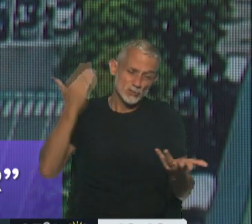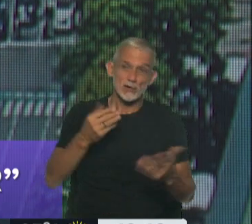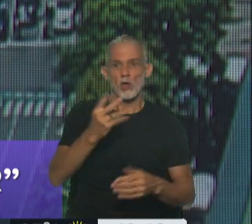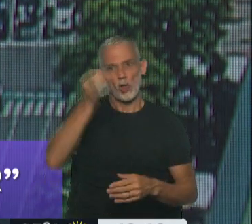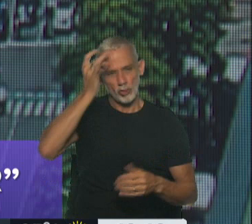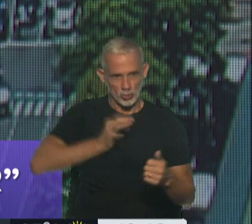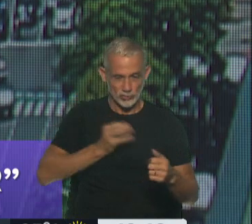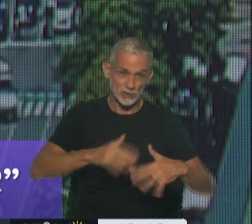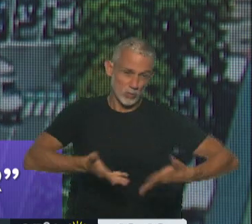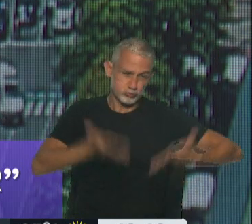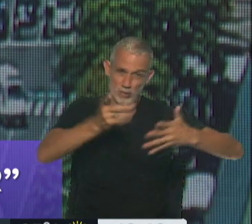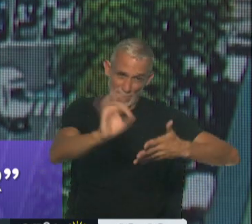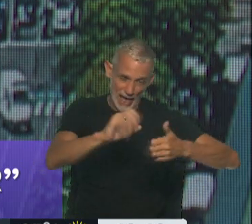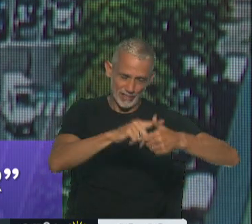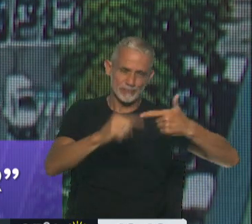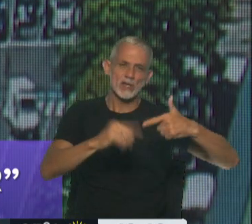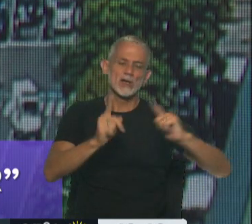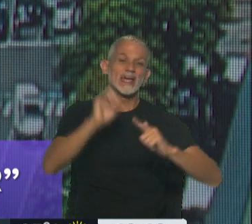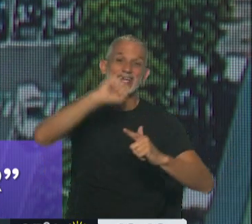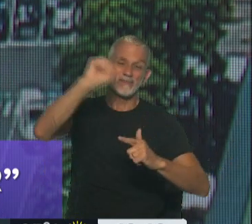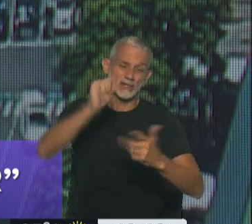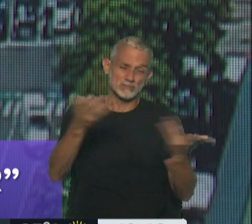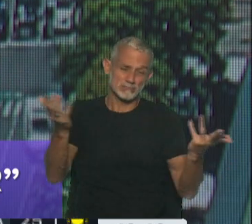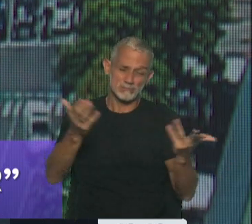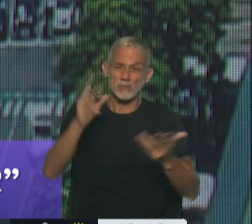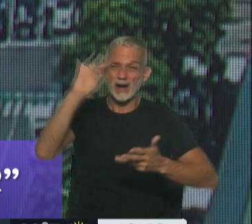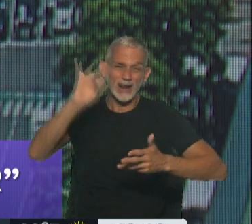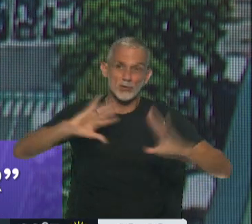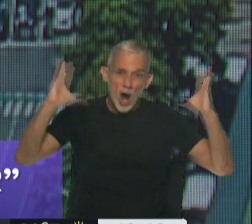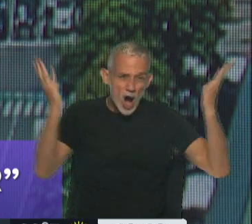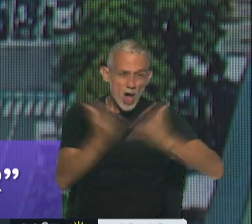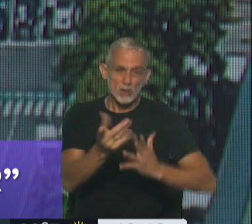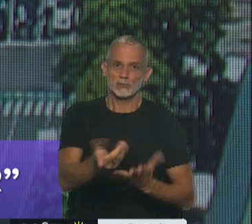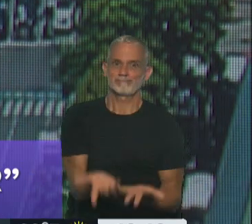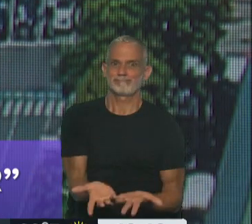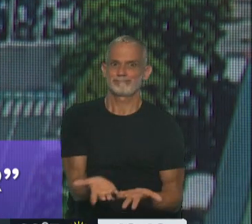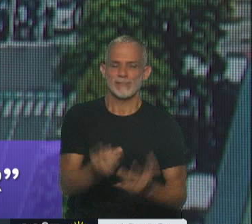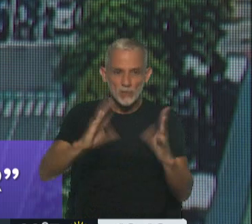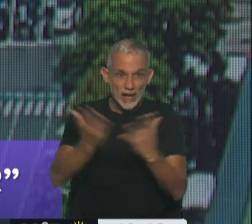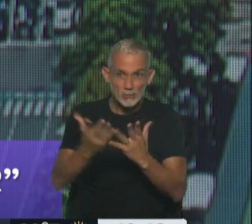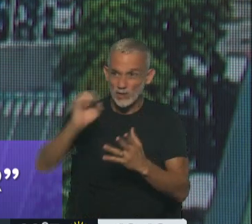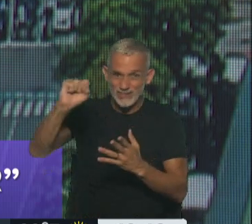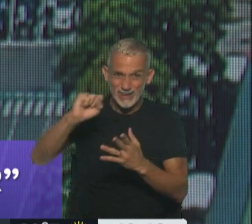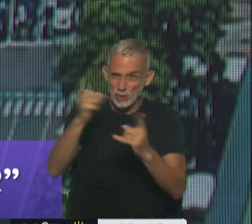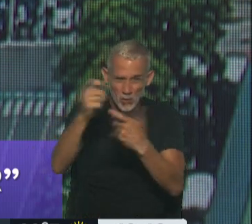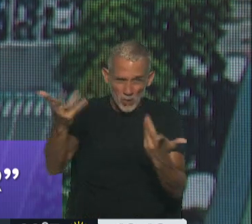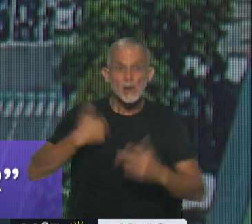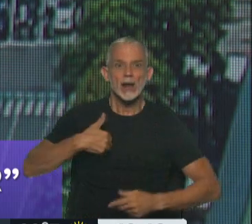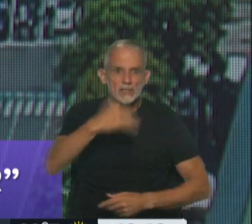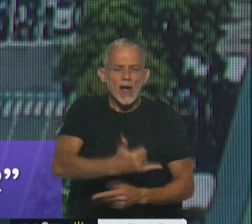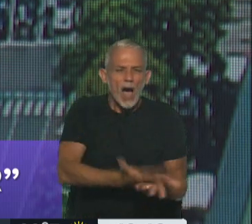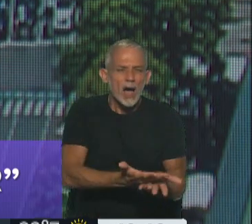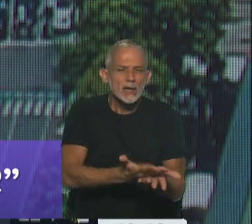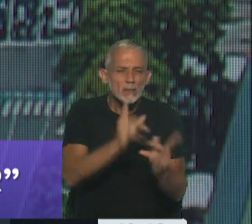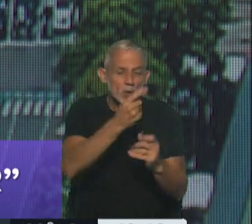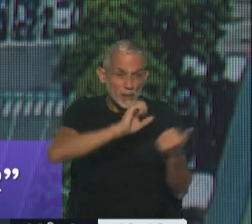12 años que no crecemos, tenemos la inflación más alta, una de las más altas del mundo. En un mundo donde la inflación no es un problema, la Argentina no tiene. Quiere